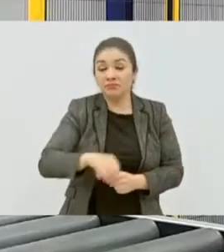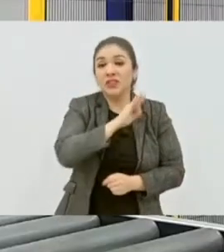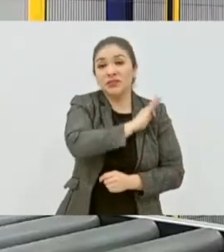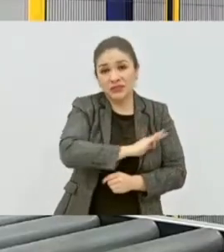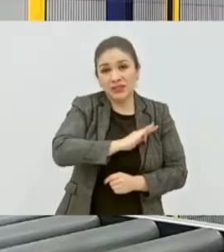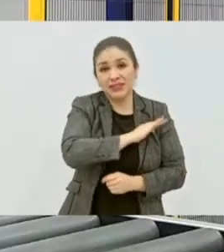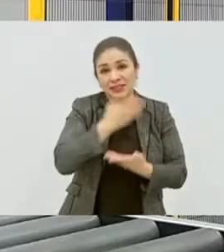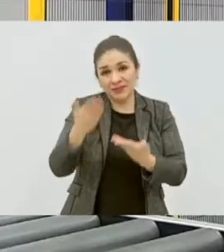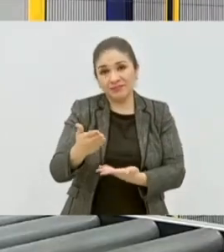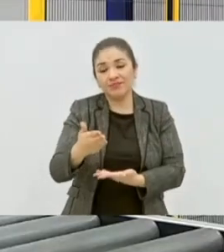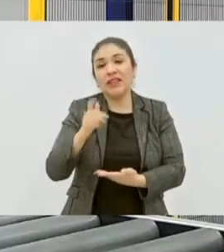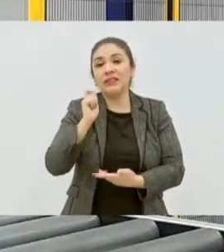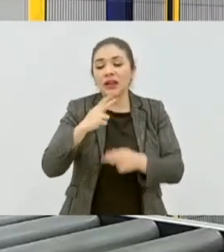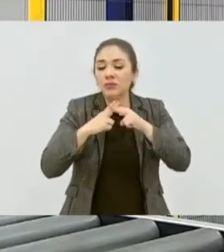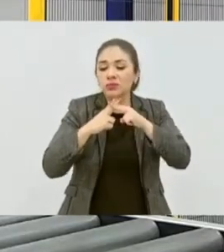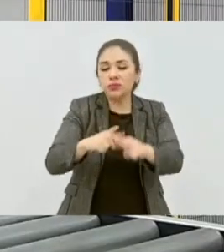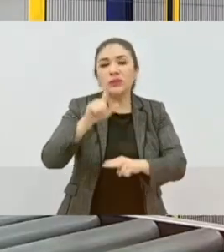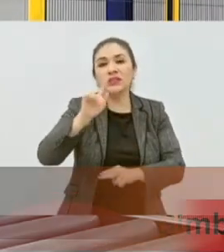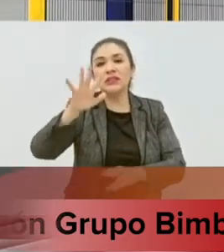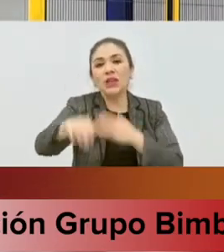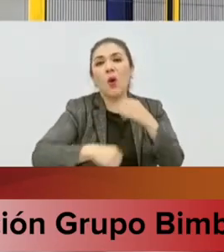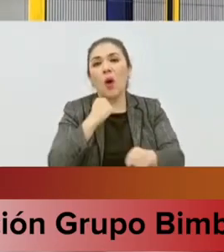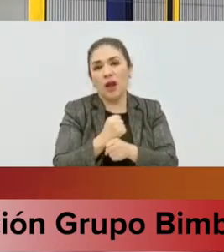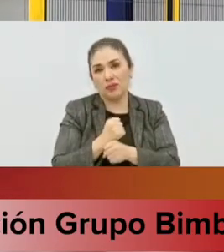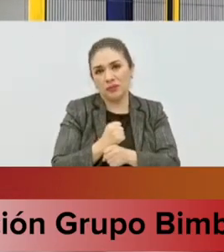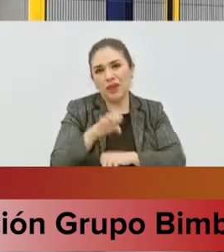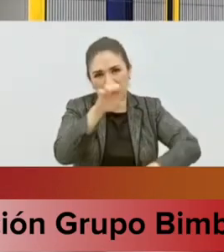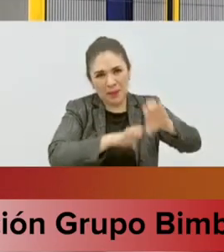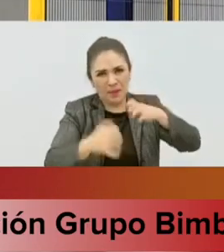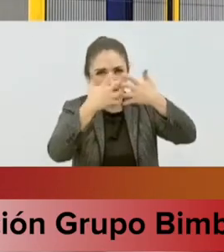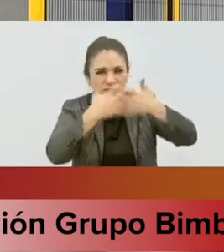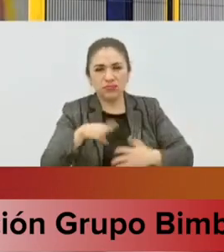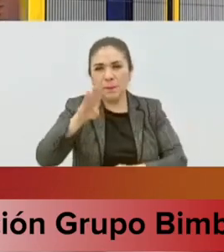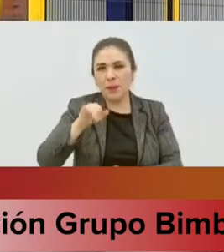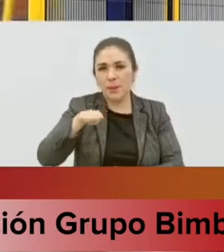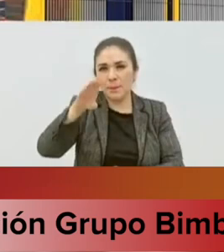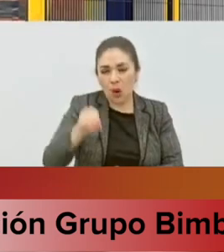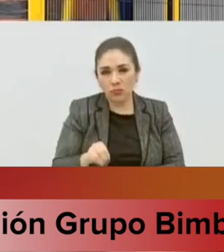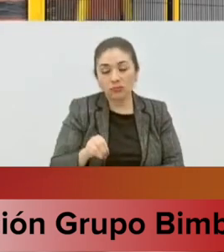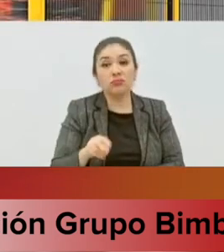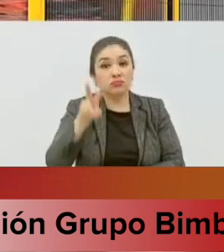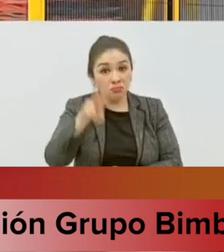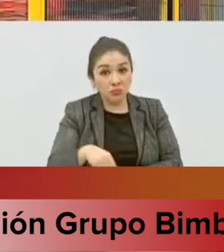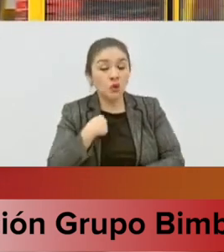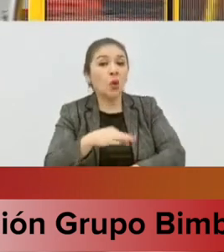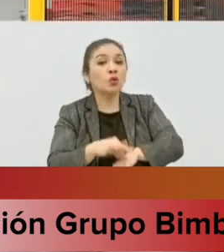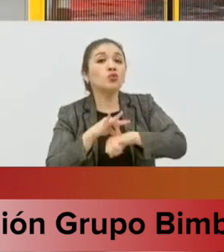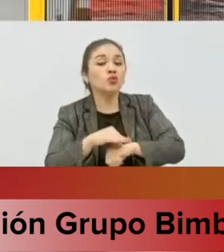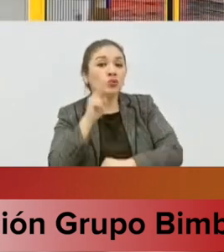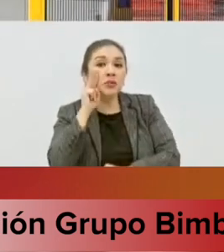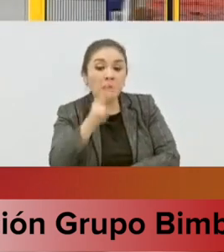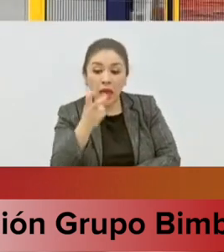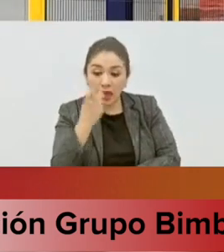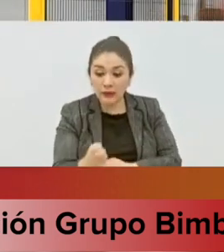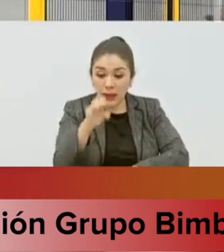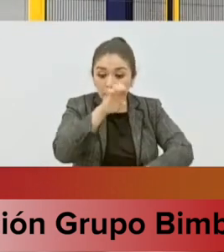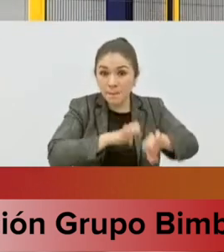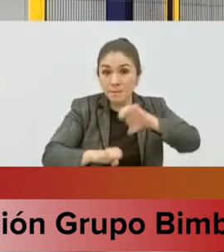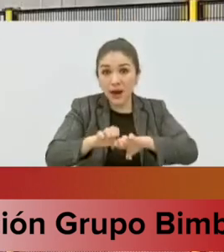Felicidades por los 75 años de Bimbo. A todos nos consta que es una